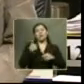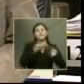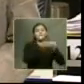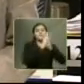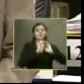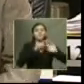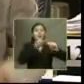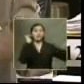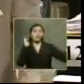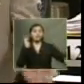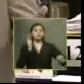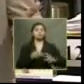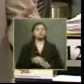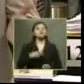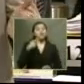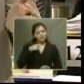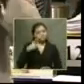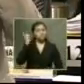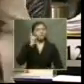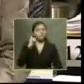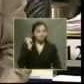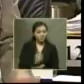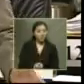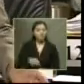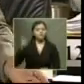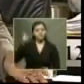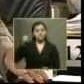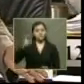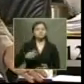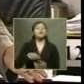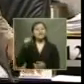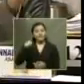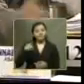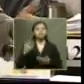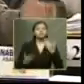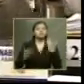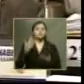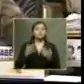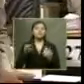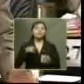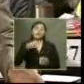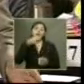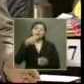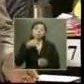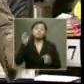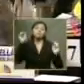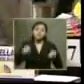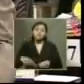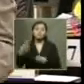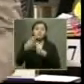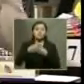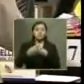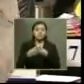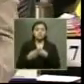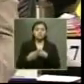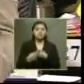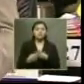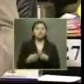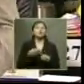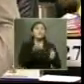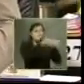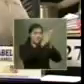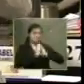necesario, y eso sí es real, y eso sí es posible, de que el pueblo participe revocándole el